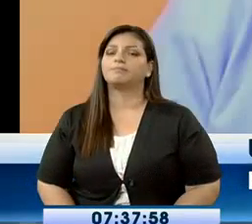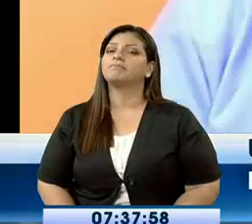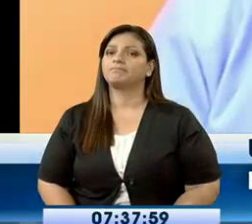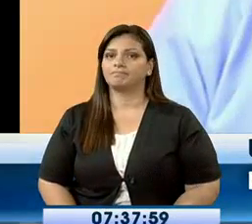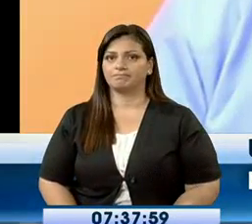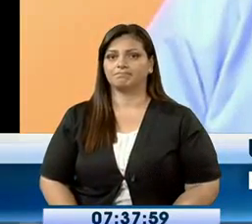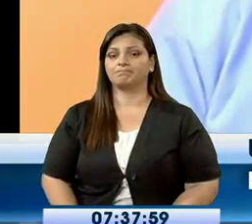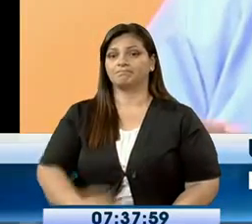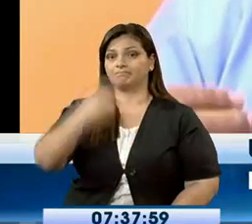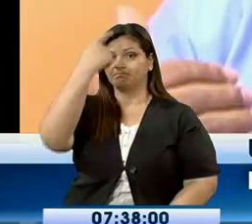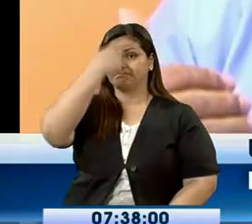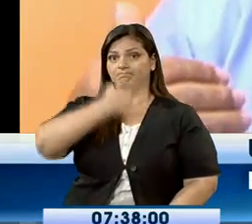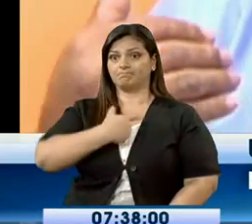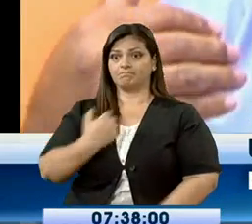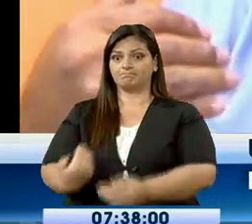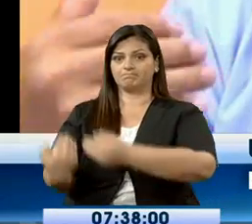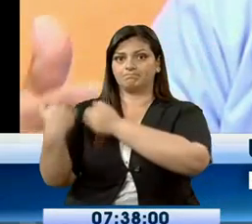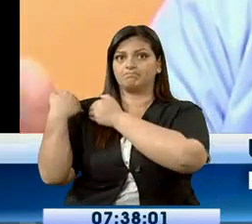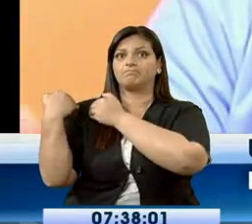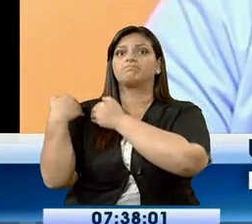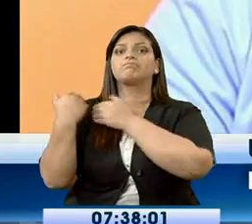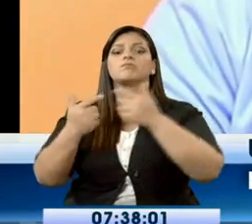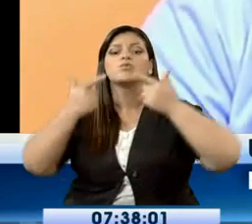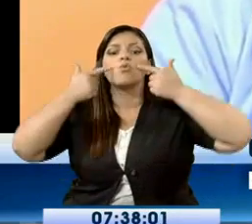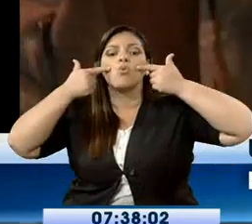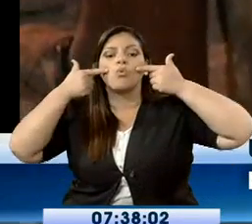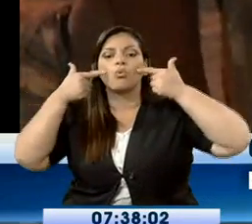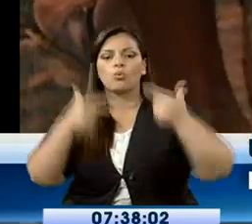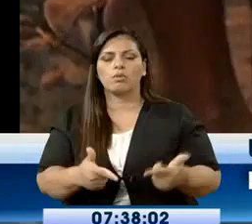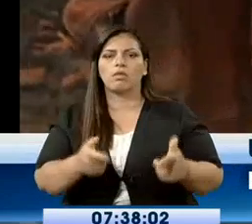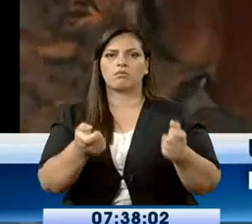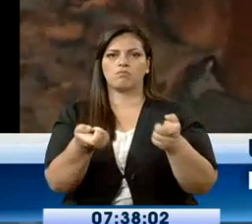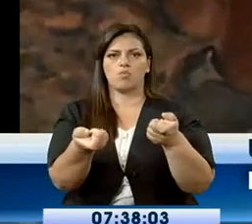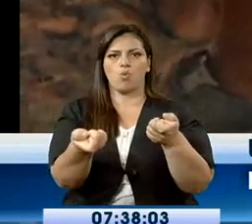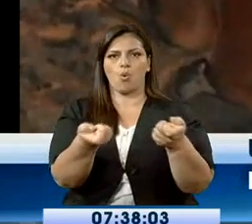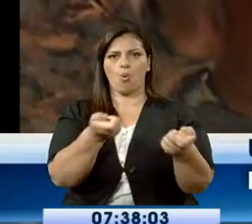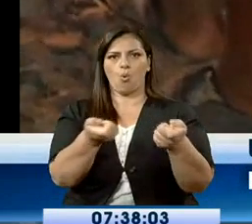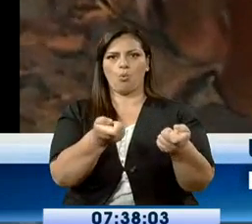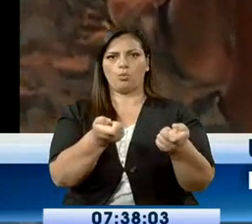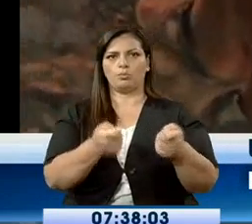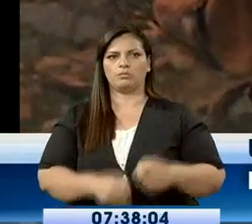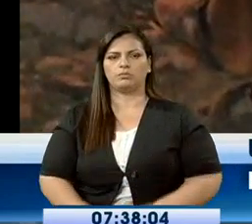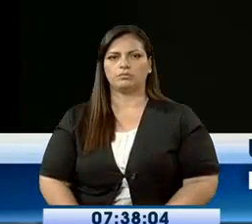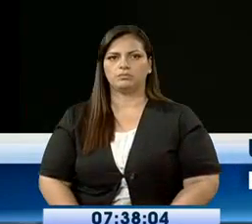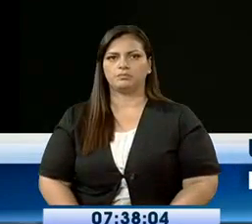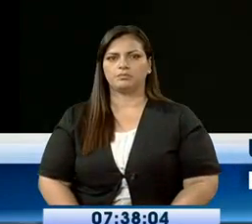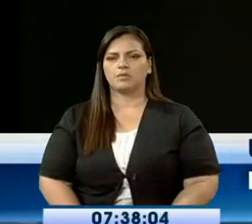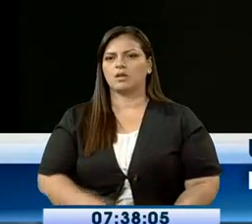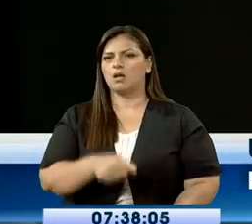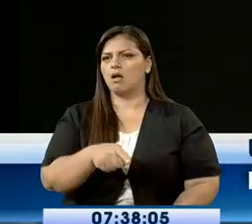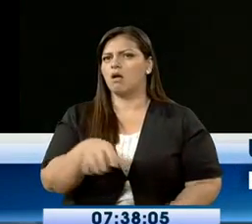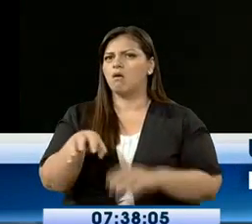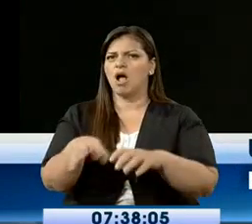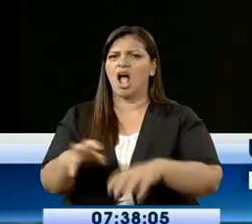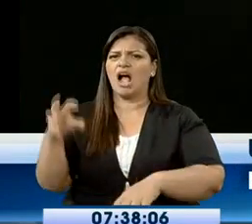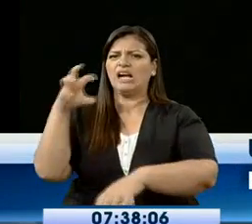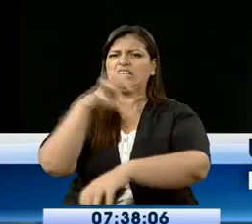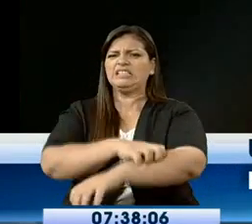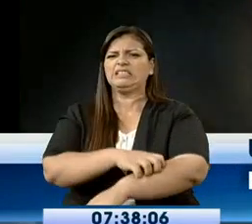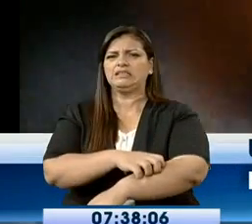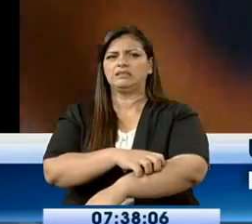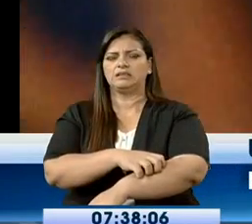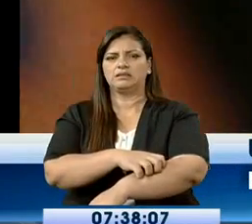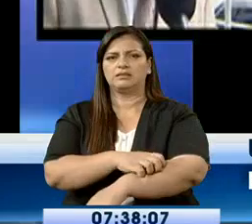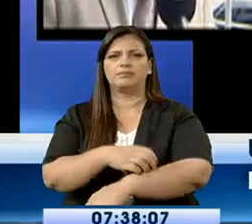responsable solamente de lo que el dueño es capaz de controlar. Inclusive cuando suceden incidentes como mordeduras y ataques. Los